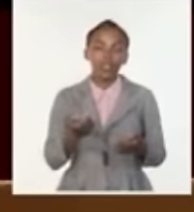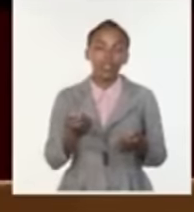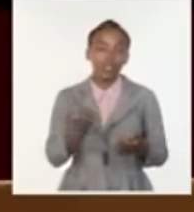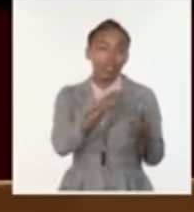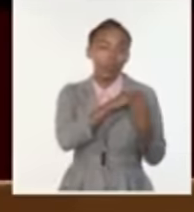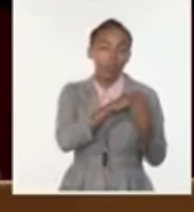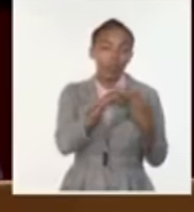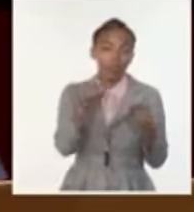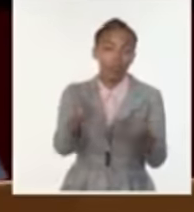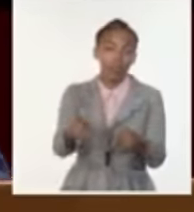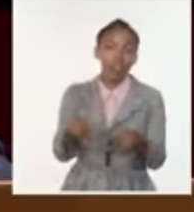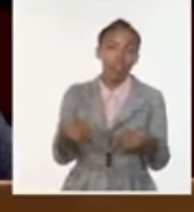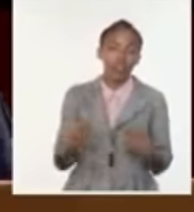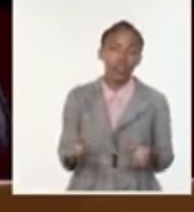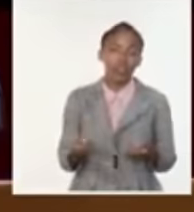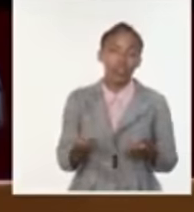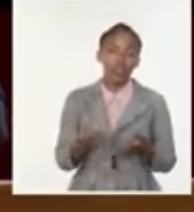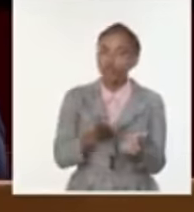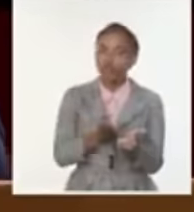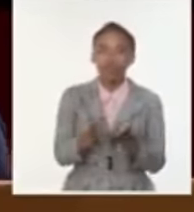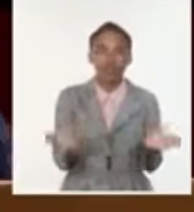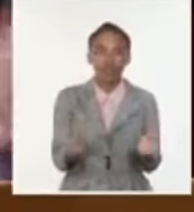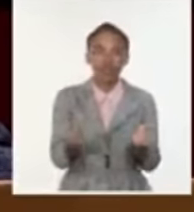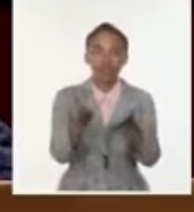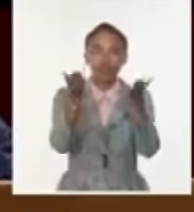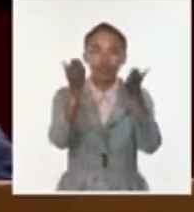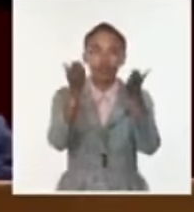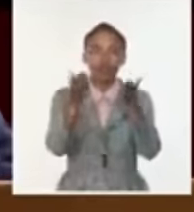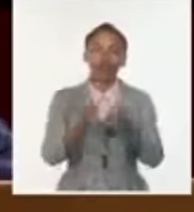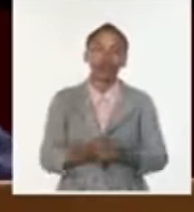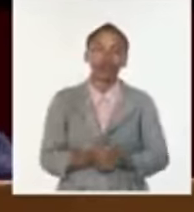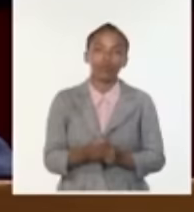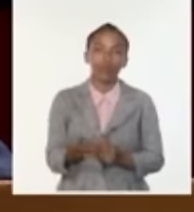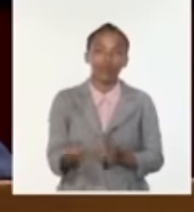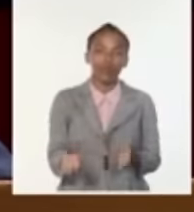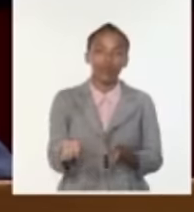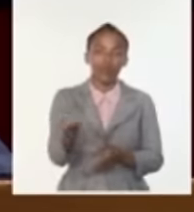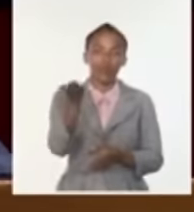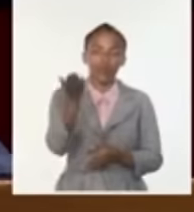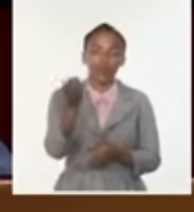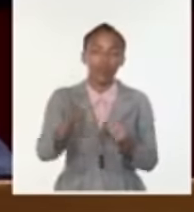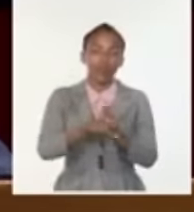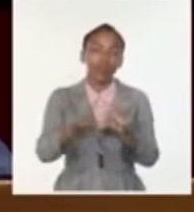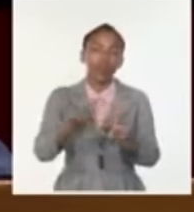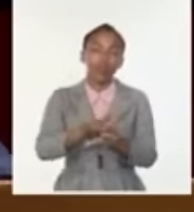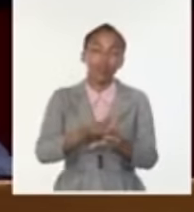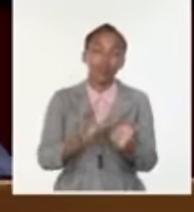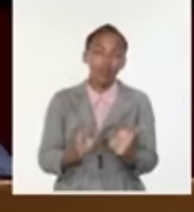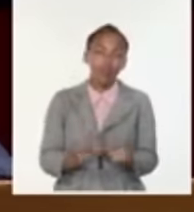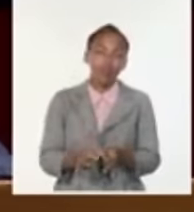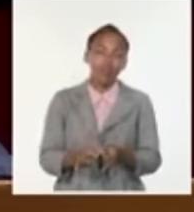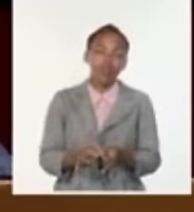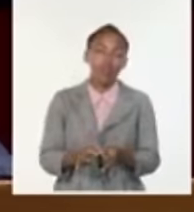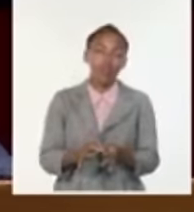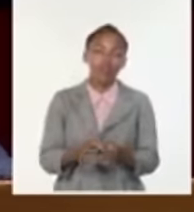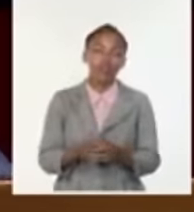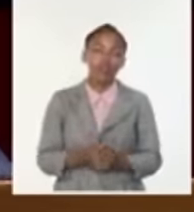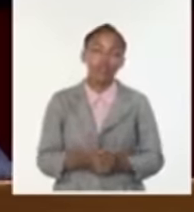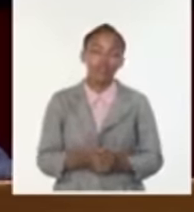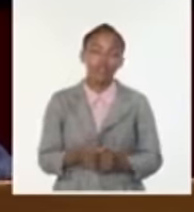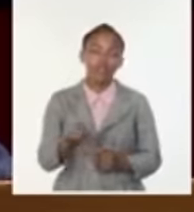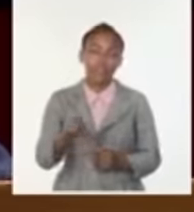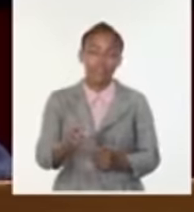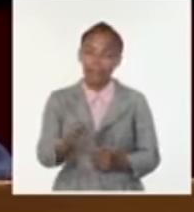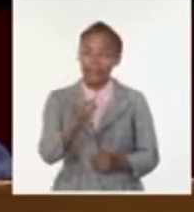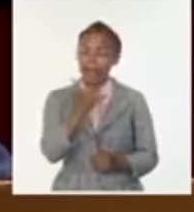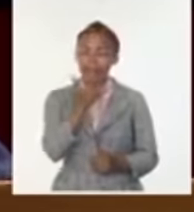incrementándose de una manera ilegal. Por esta razón, y bajo el principio de no impactar